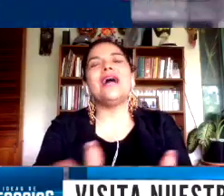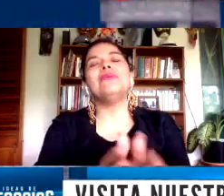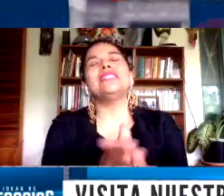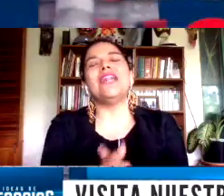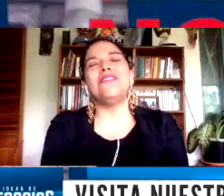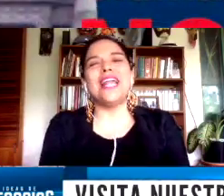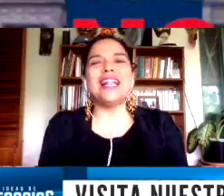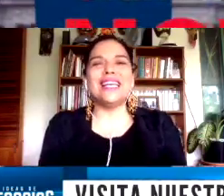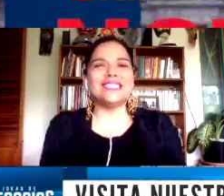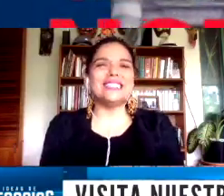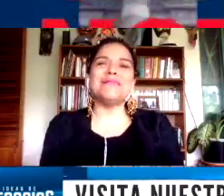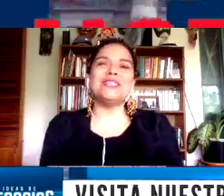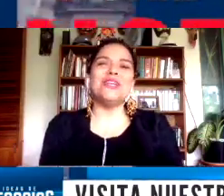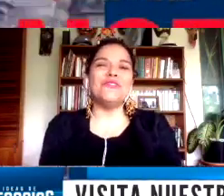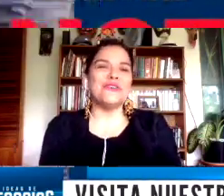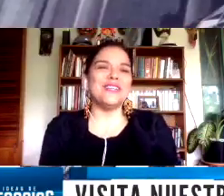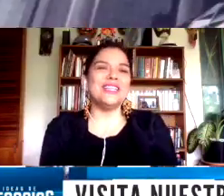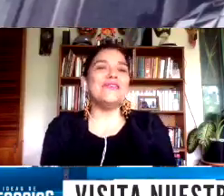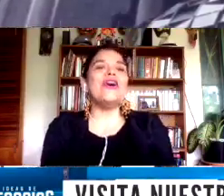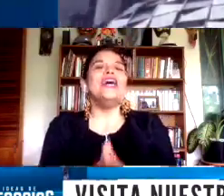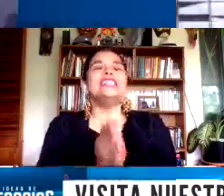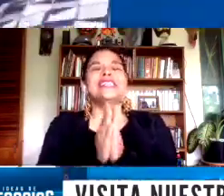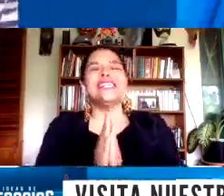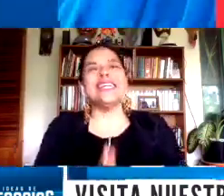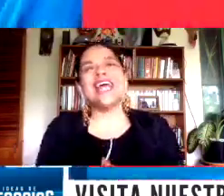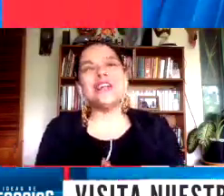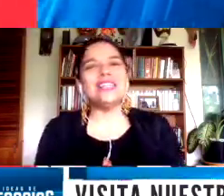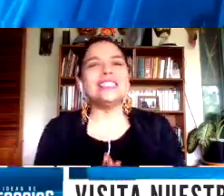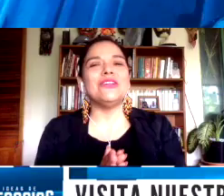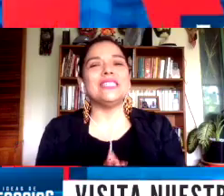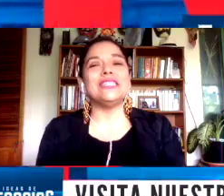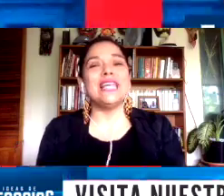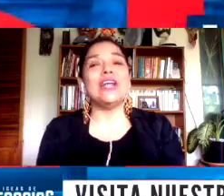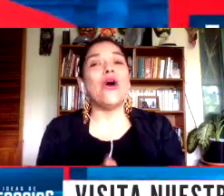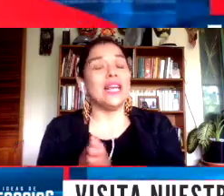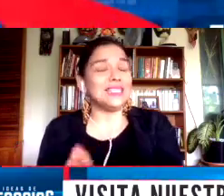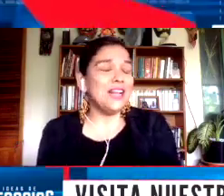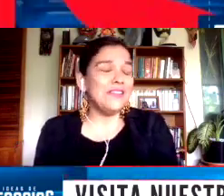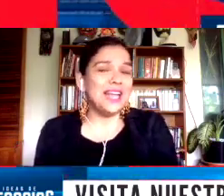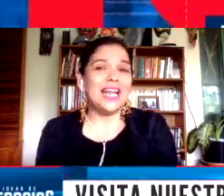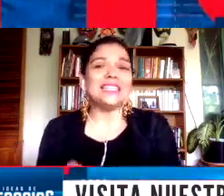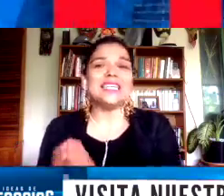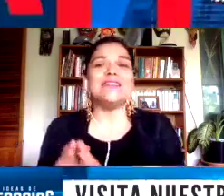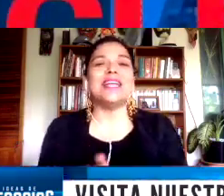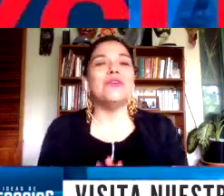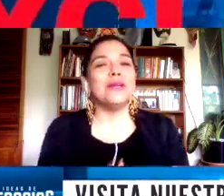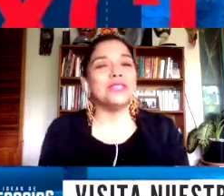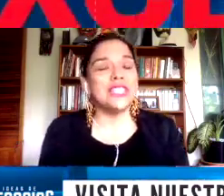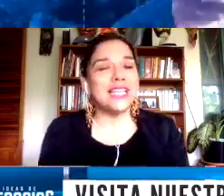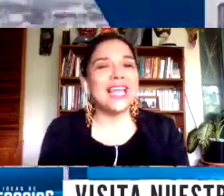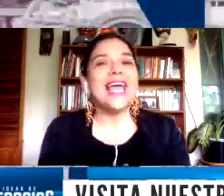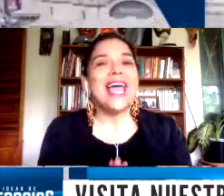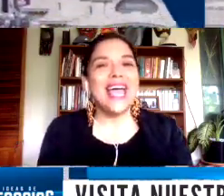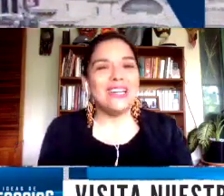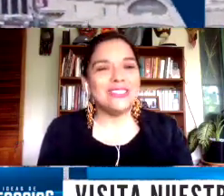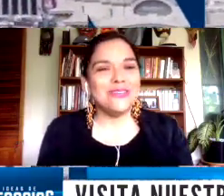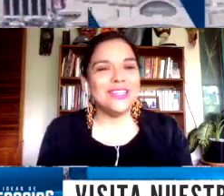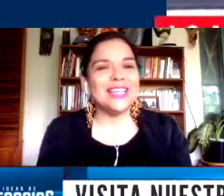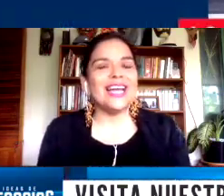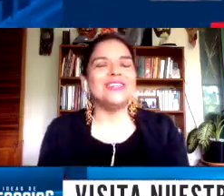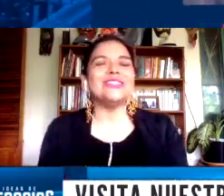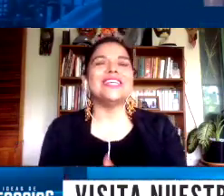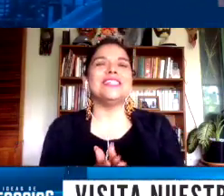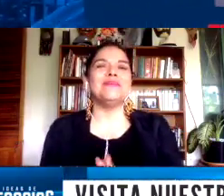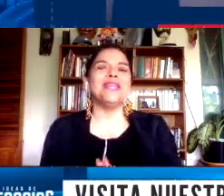Con esto llegamos al final de este espacio informativo. Si siguieron este noticiero hasta el final, escriban el número 7 en